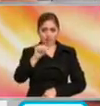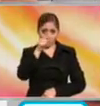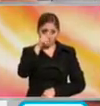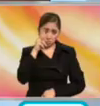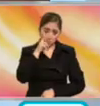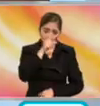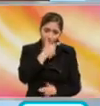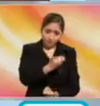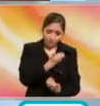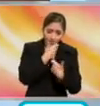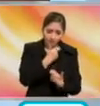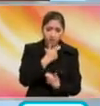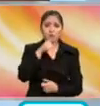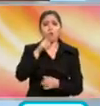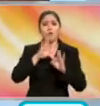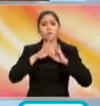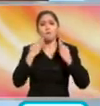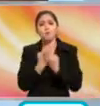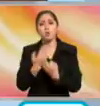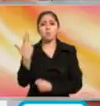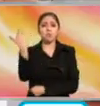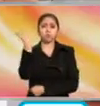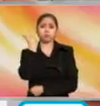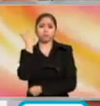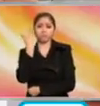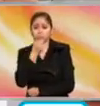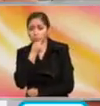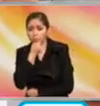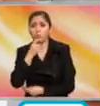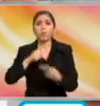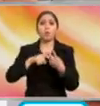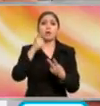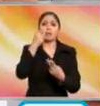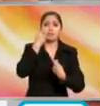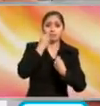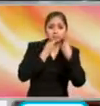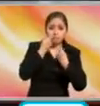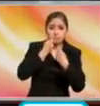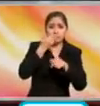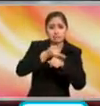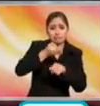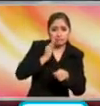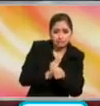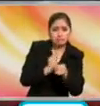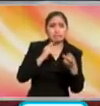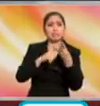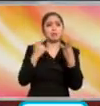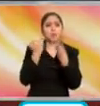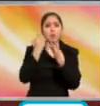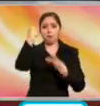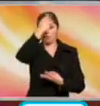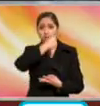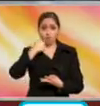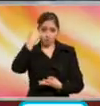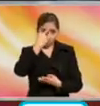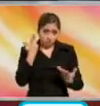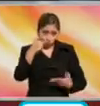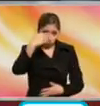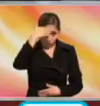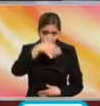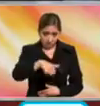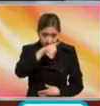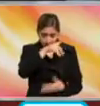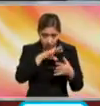sus sonidos, con sus chistes, con sus caras, ¿no? Yo creo que todos lo recordamos.